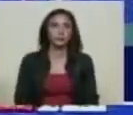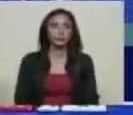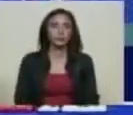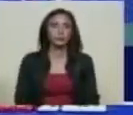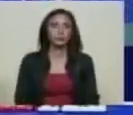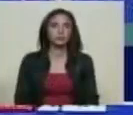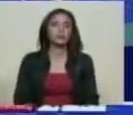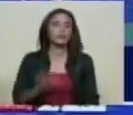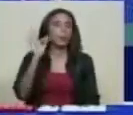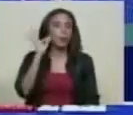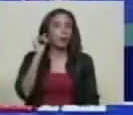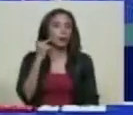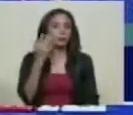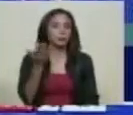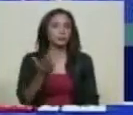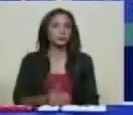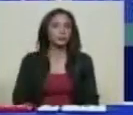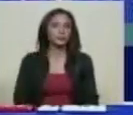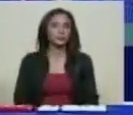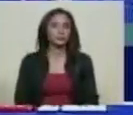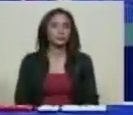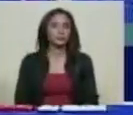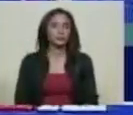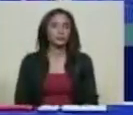Compañera Ana Fuentes,